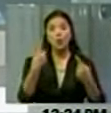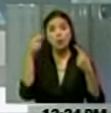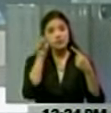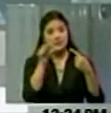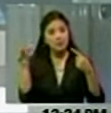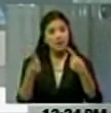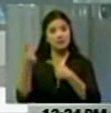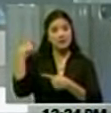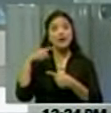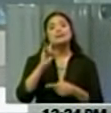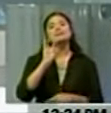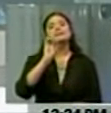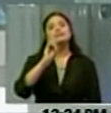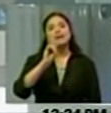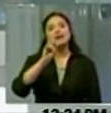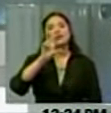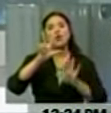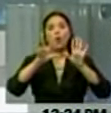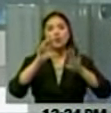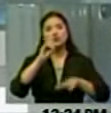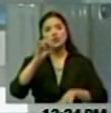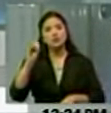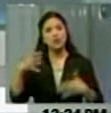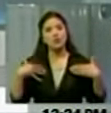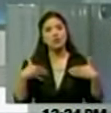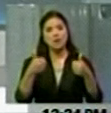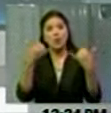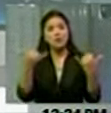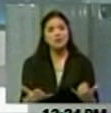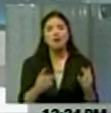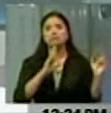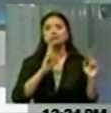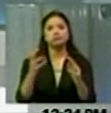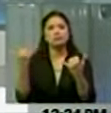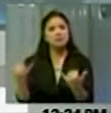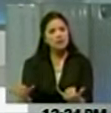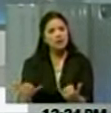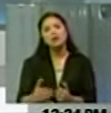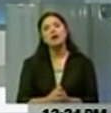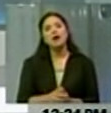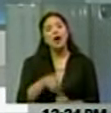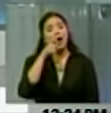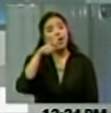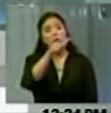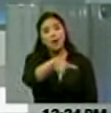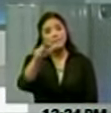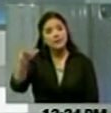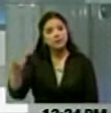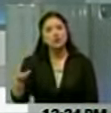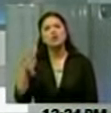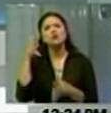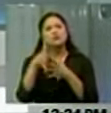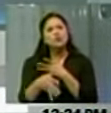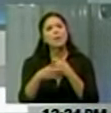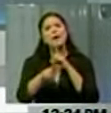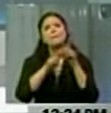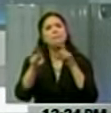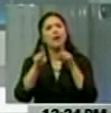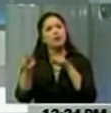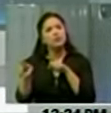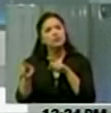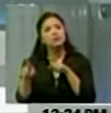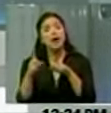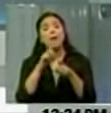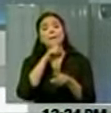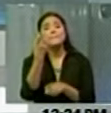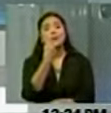una semana, 0800 Salud Ya, y con el que se busca dar respuesta precisamente a la población en cuanto a la consulta de un